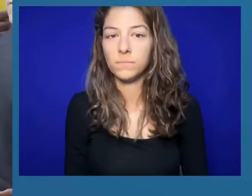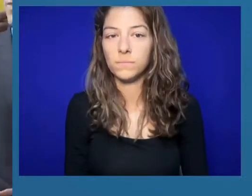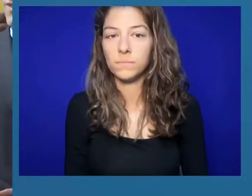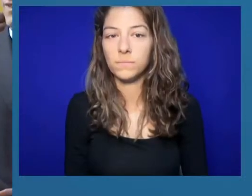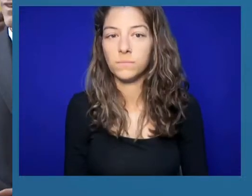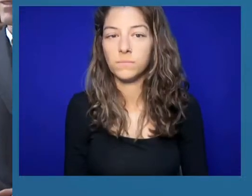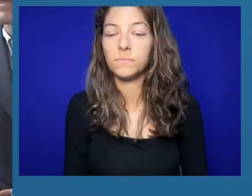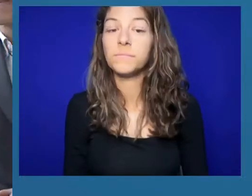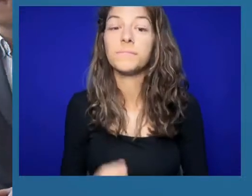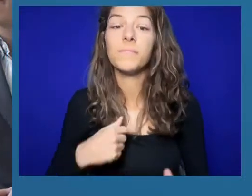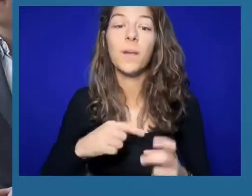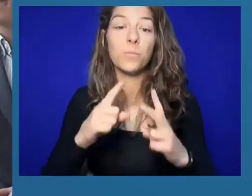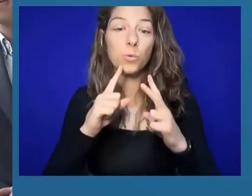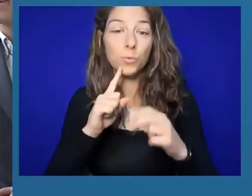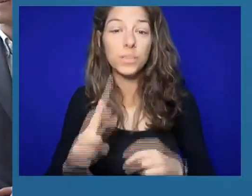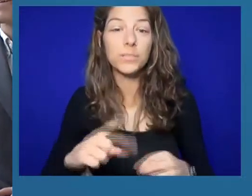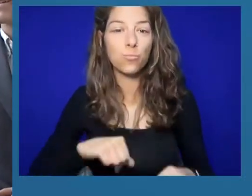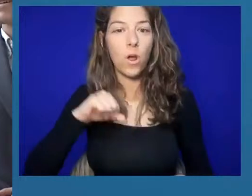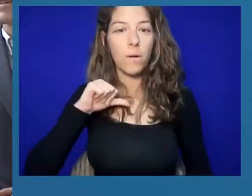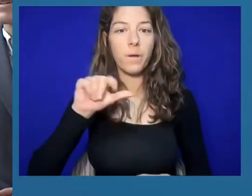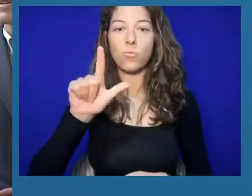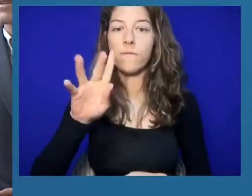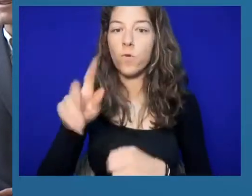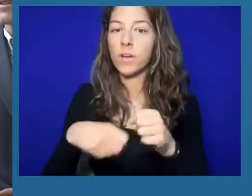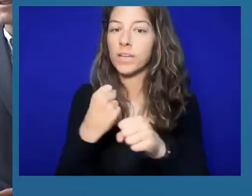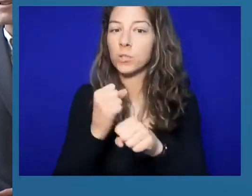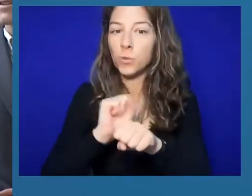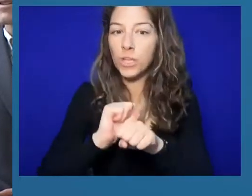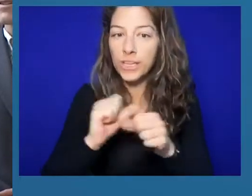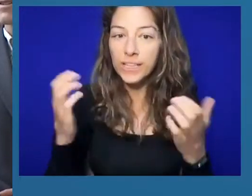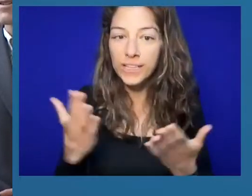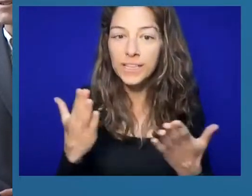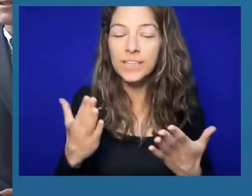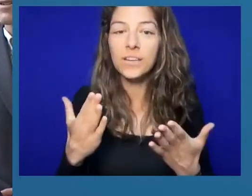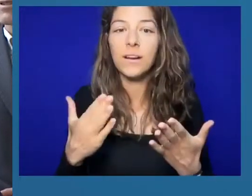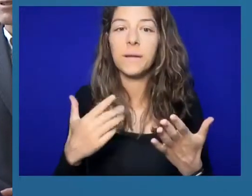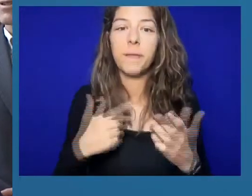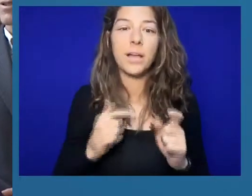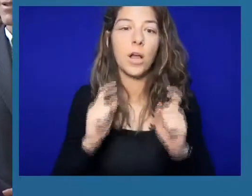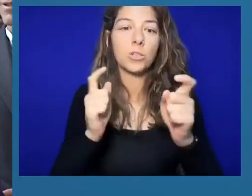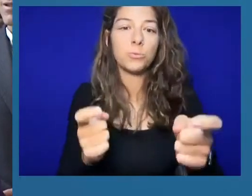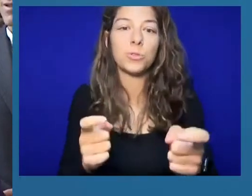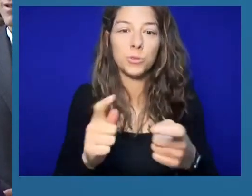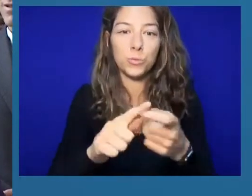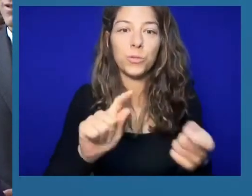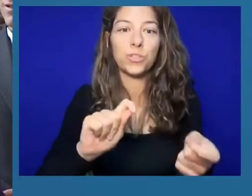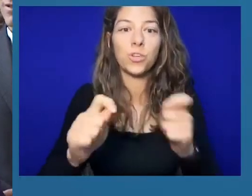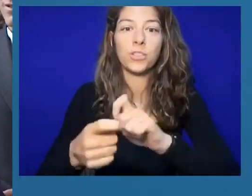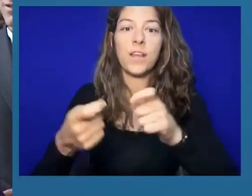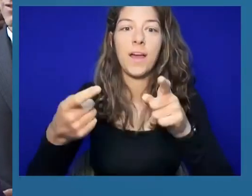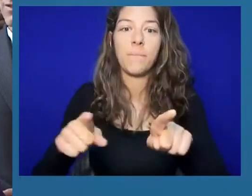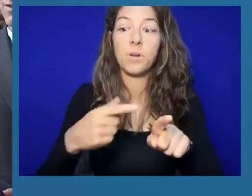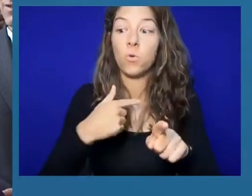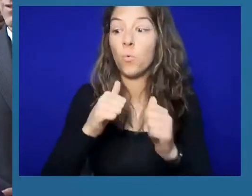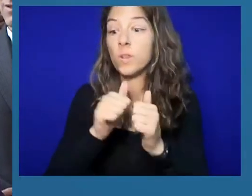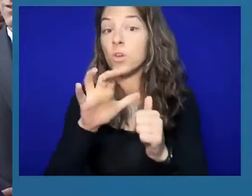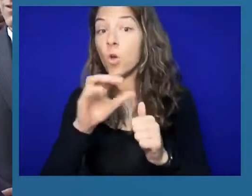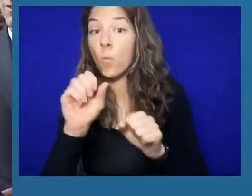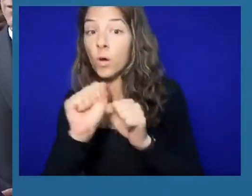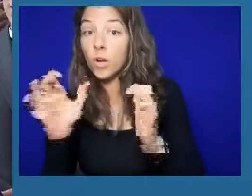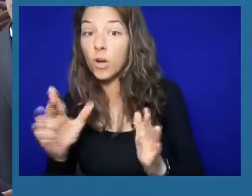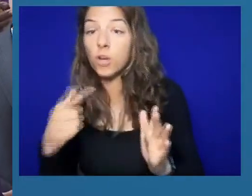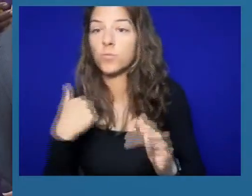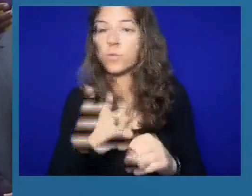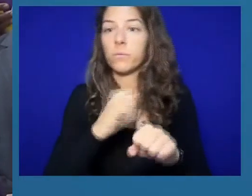I am very proud of my 24 years working here and my contribution to these changes. With my co-workers, we have been working